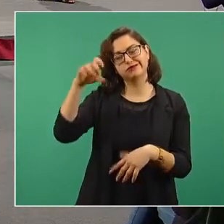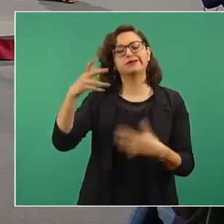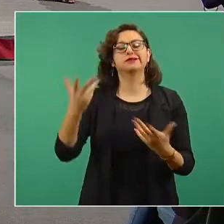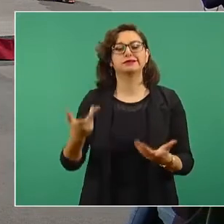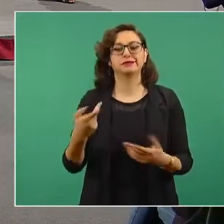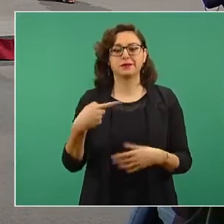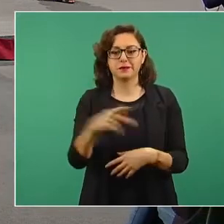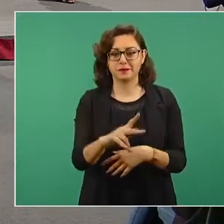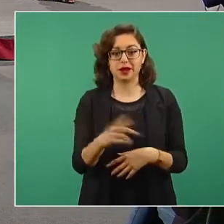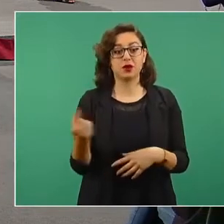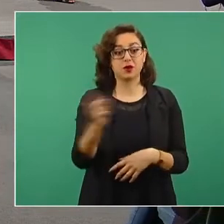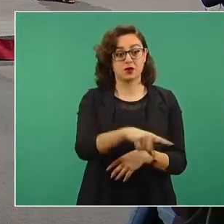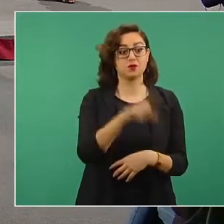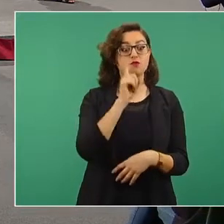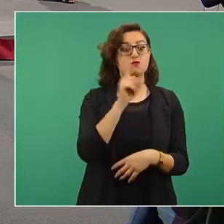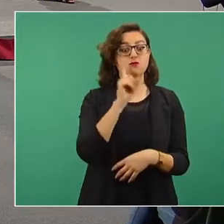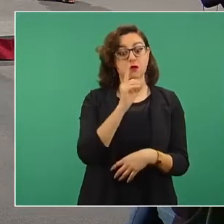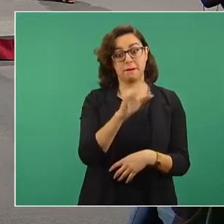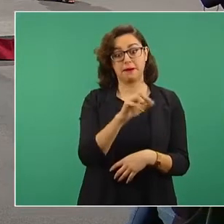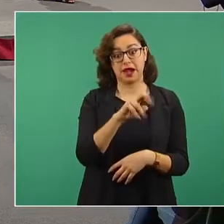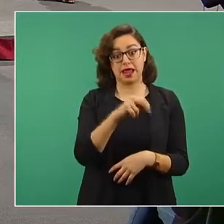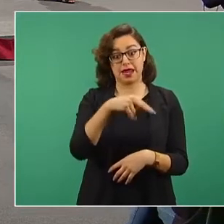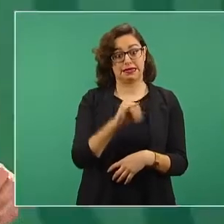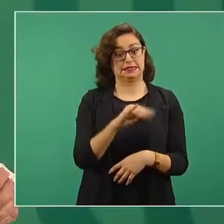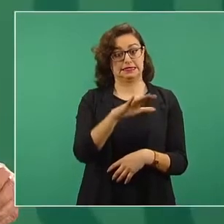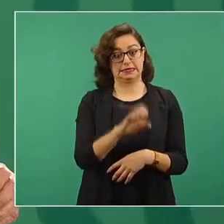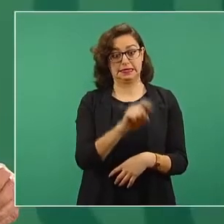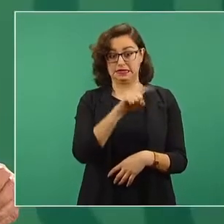siempre trabajando en